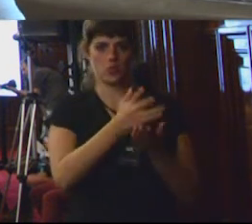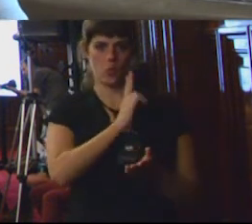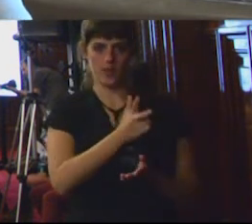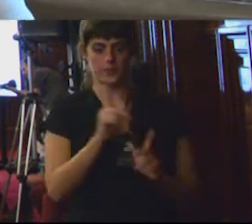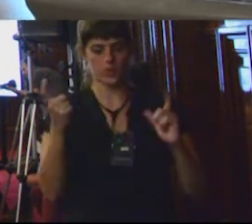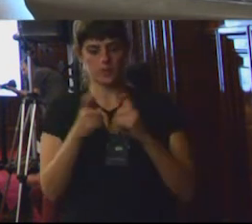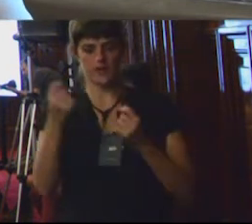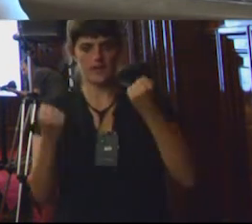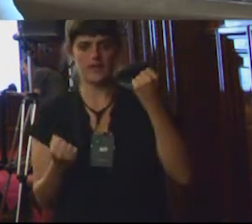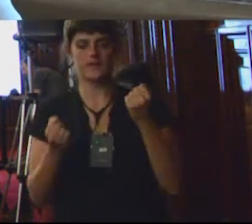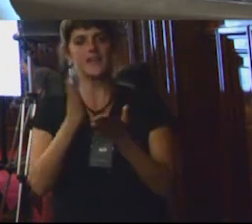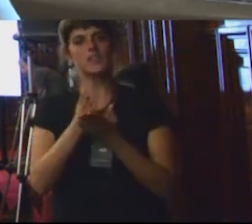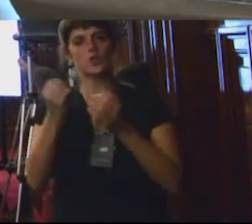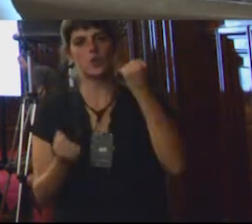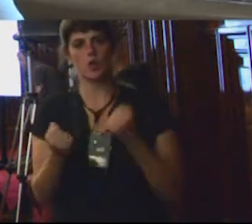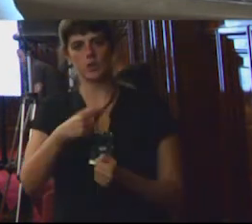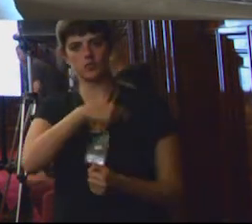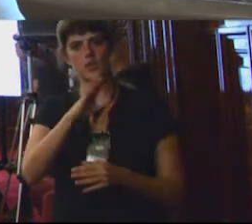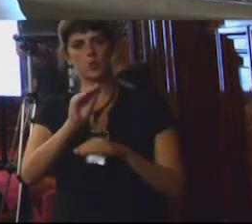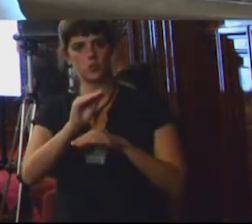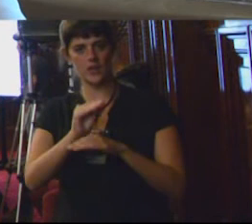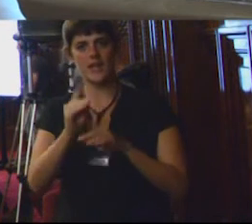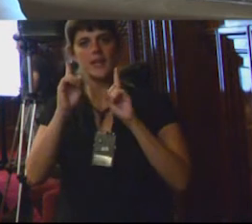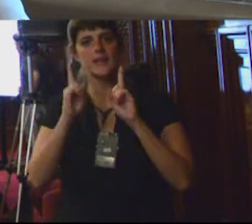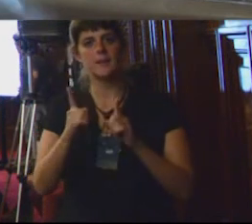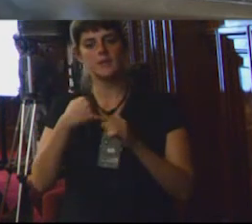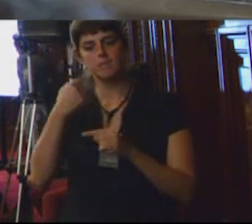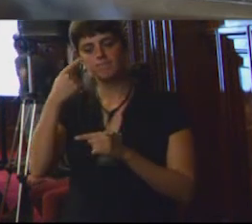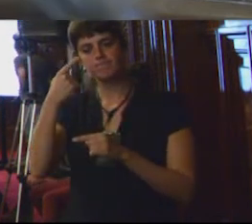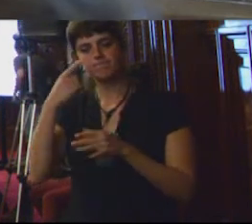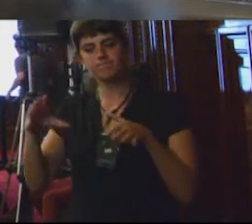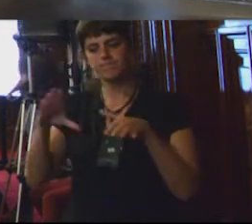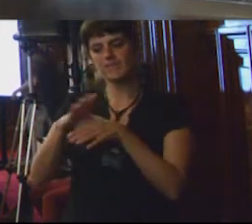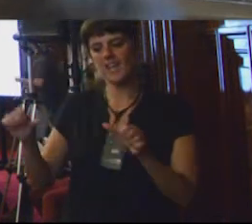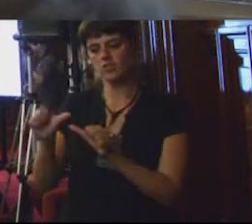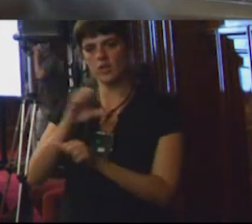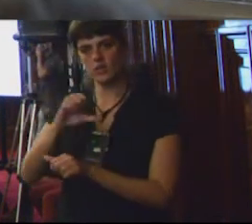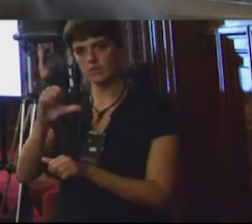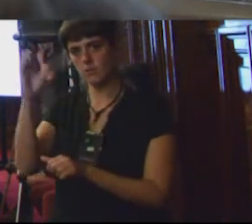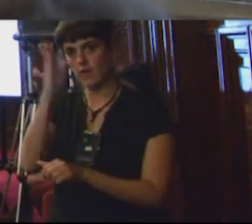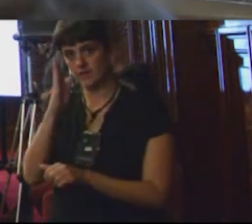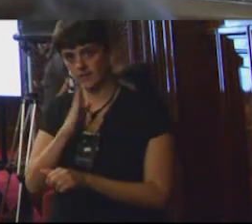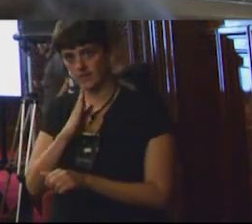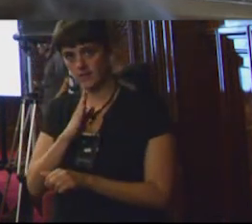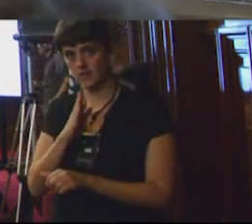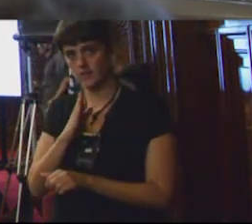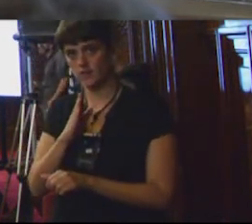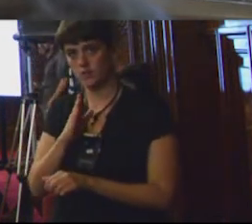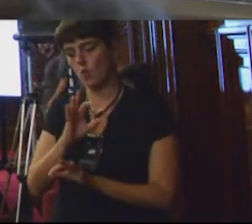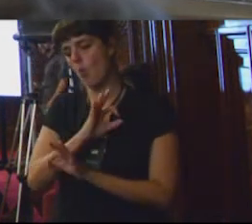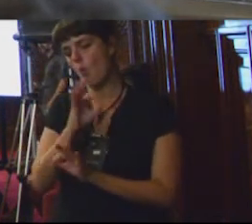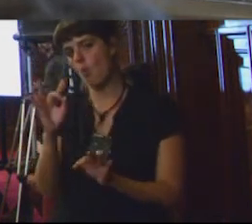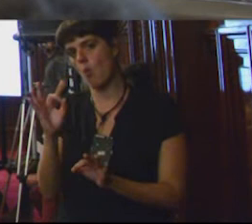Económicos, Sociales y Culturales, que también vincula las acciones de Brasil o de los órganos